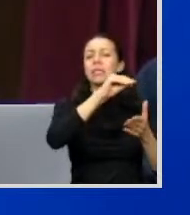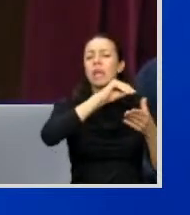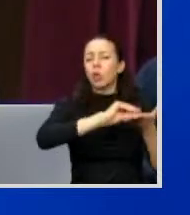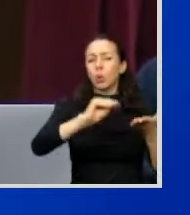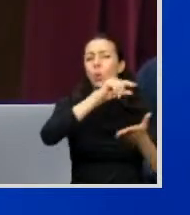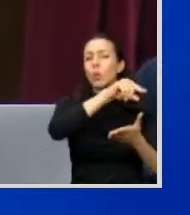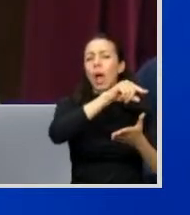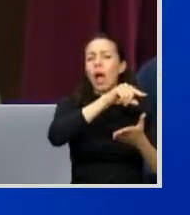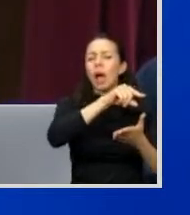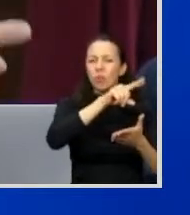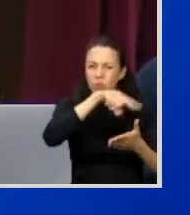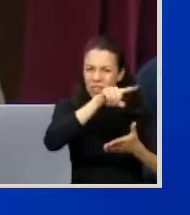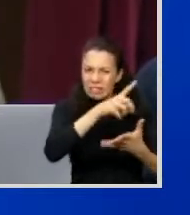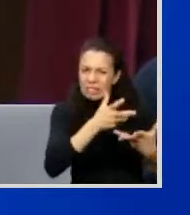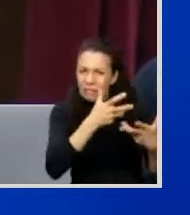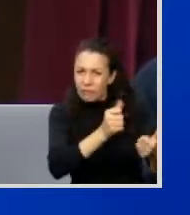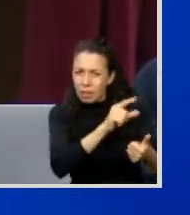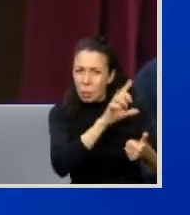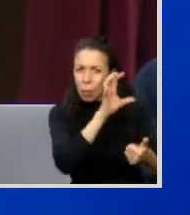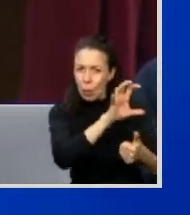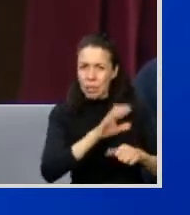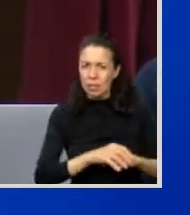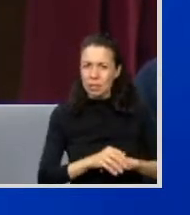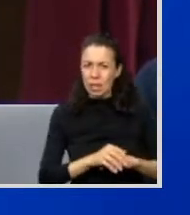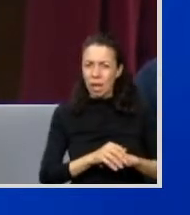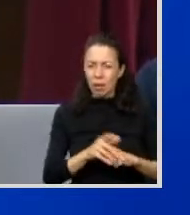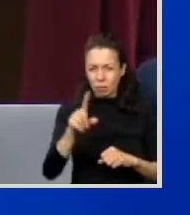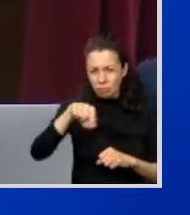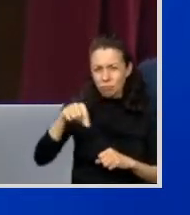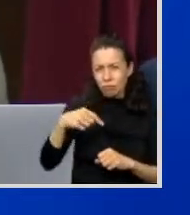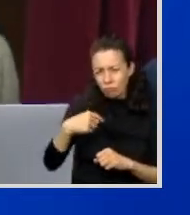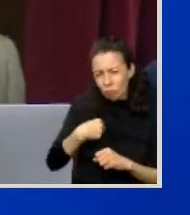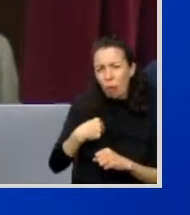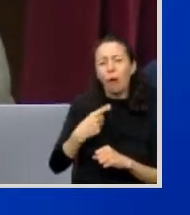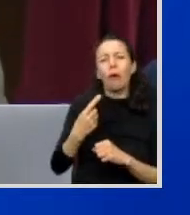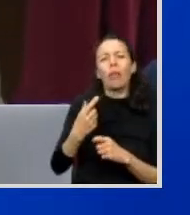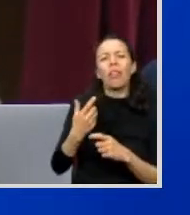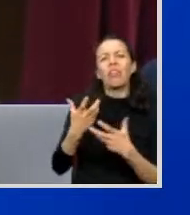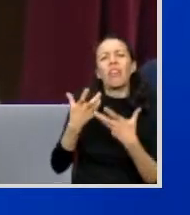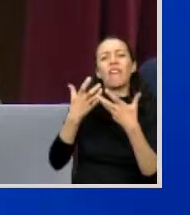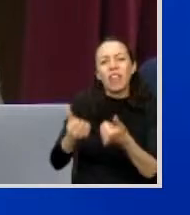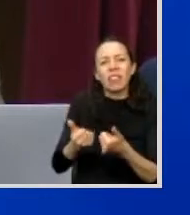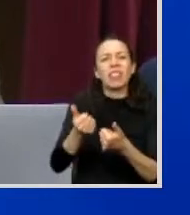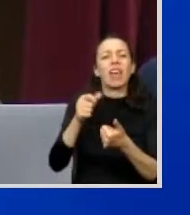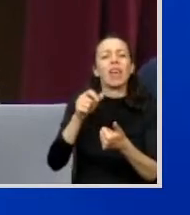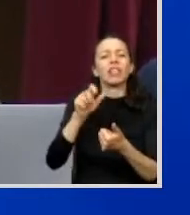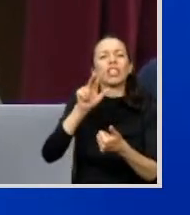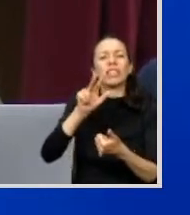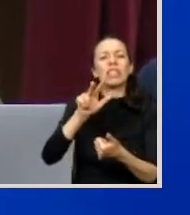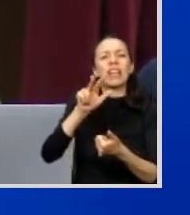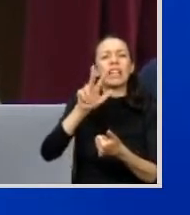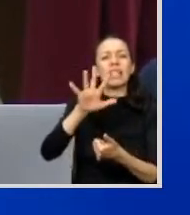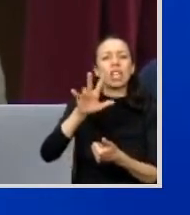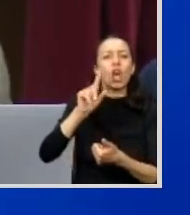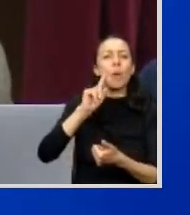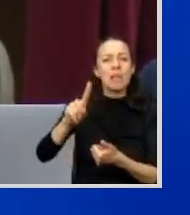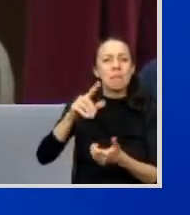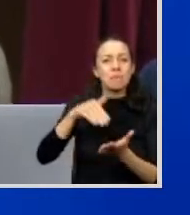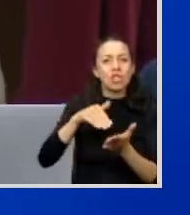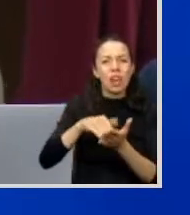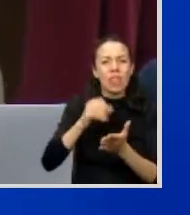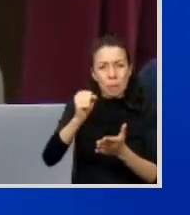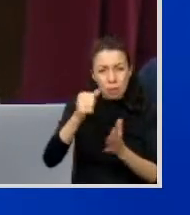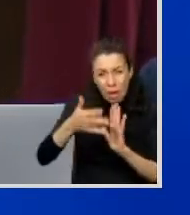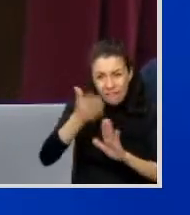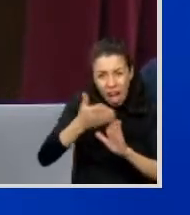Porque es el otro podría ser. Yo tengo mucho prejuicio, y se lo digo, soy honesto ahora. Yo tengo mucho prejuicio